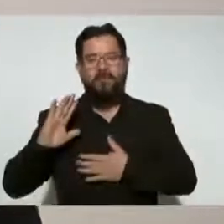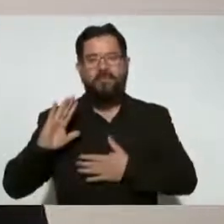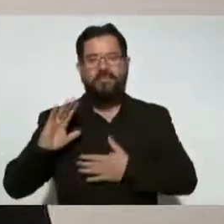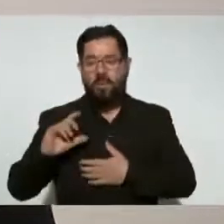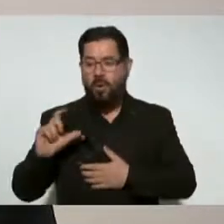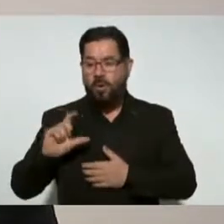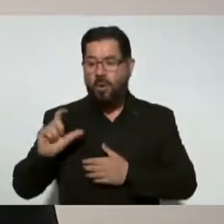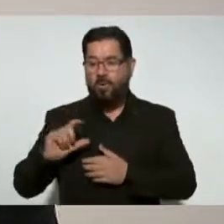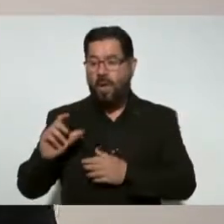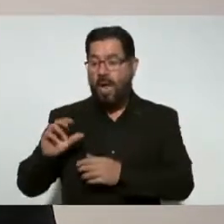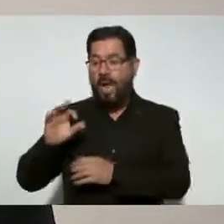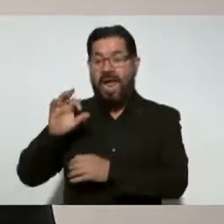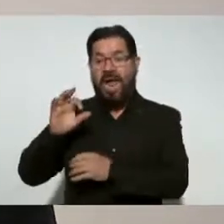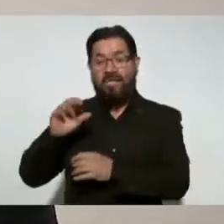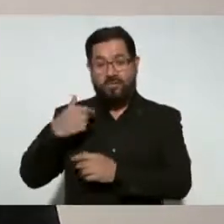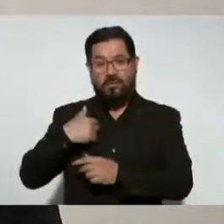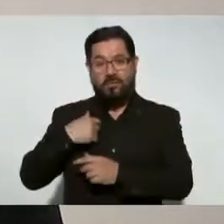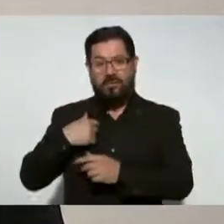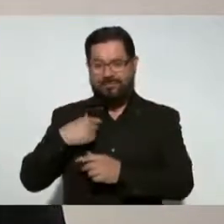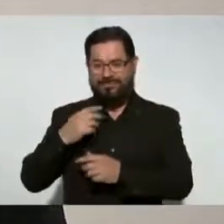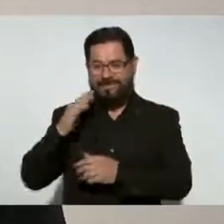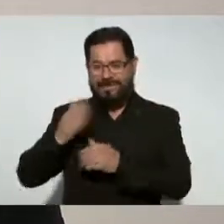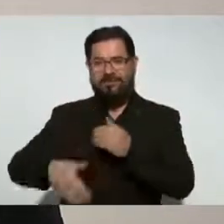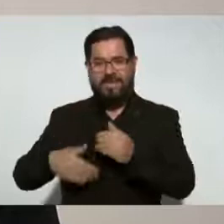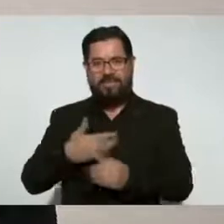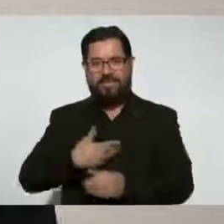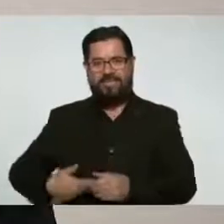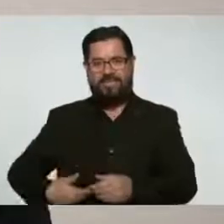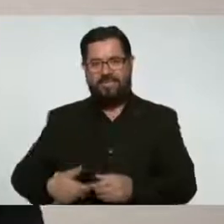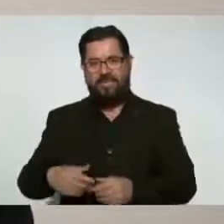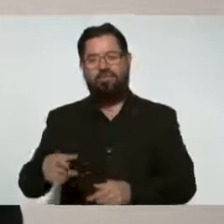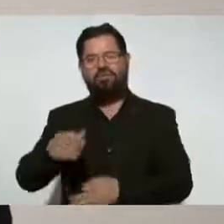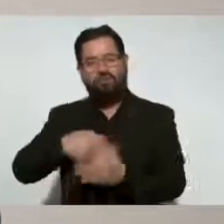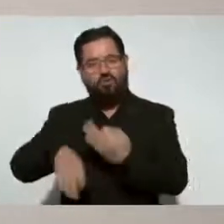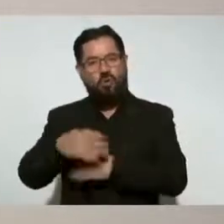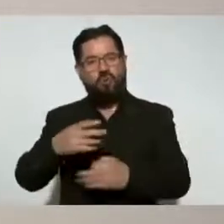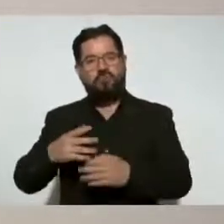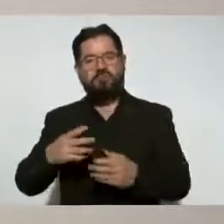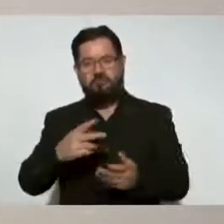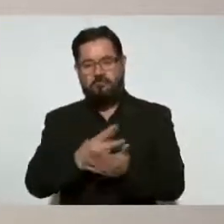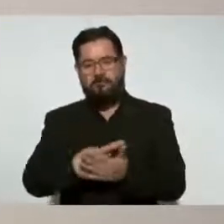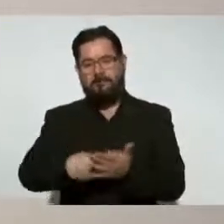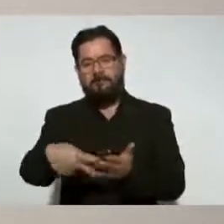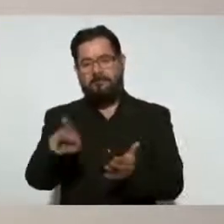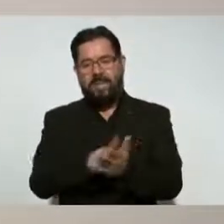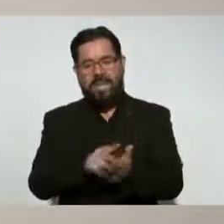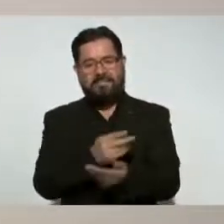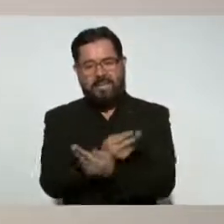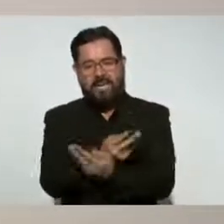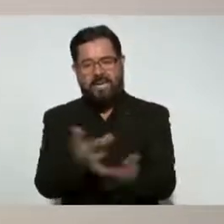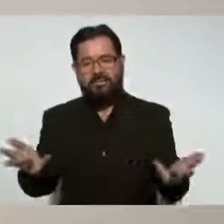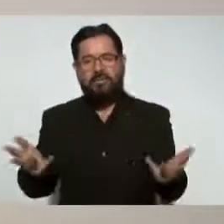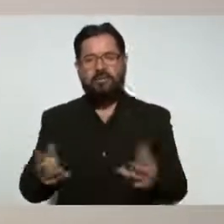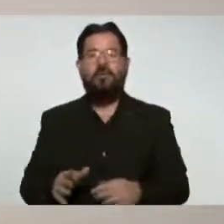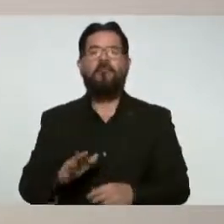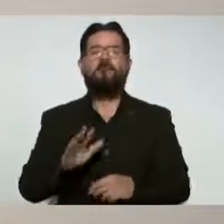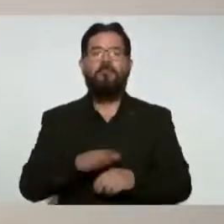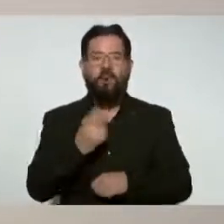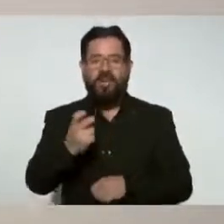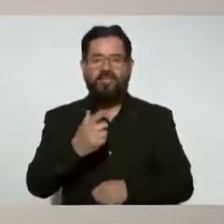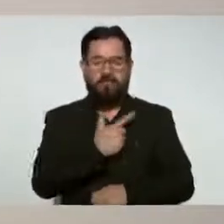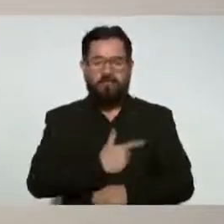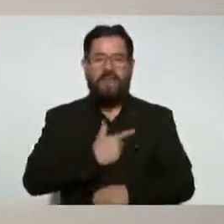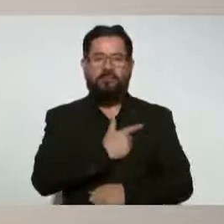todos regularizados. Por eso me da gusto que esté aquí el contador,